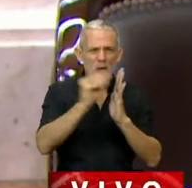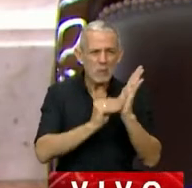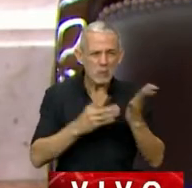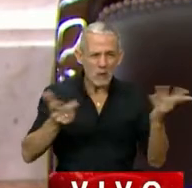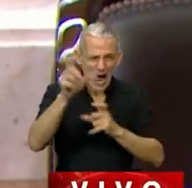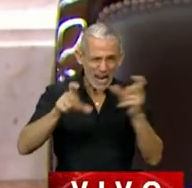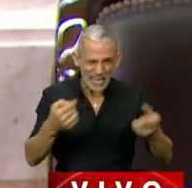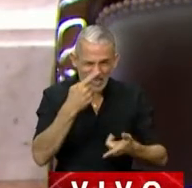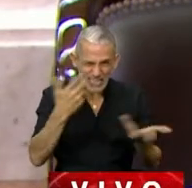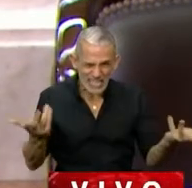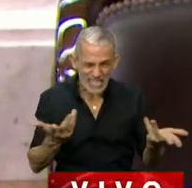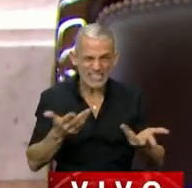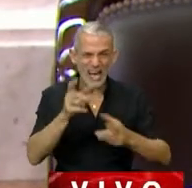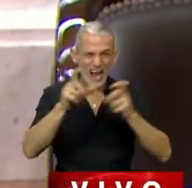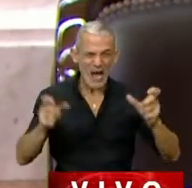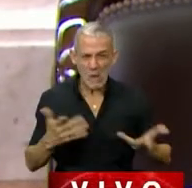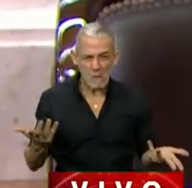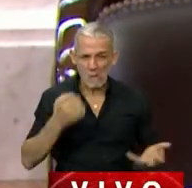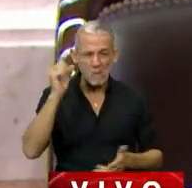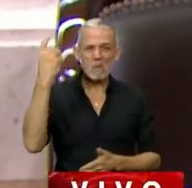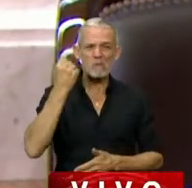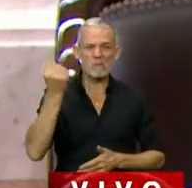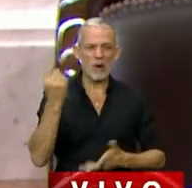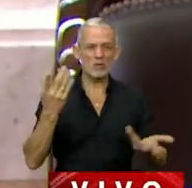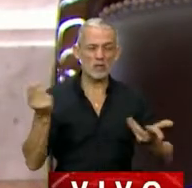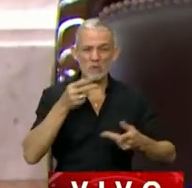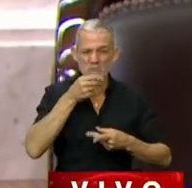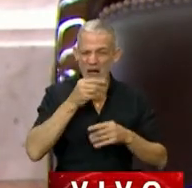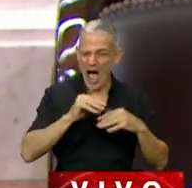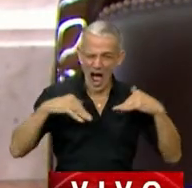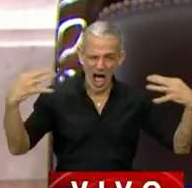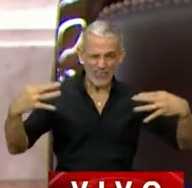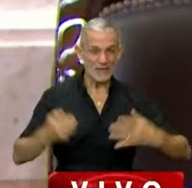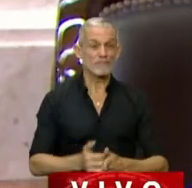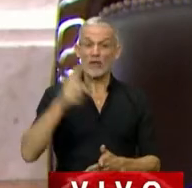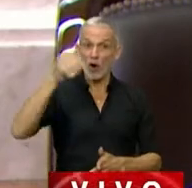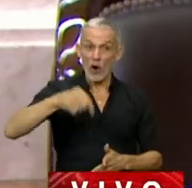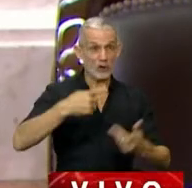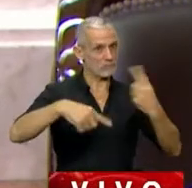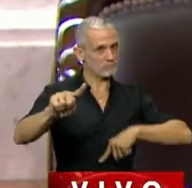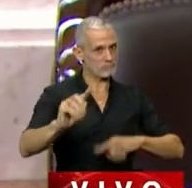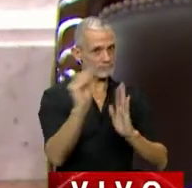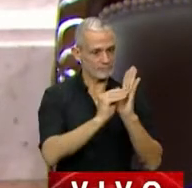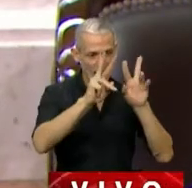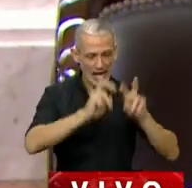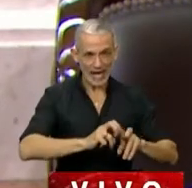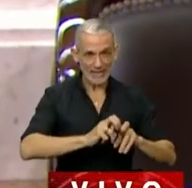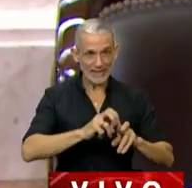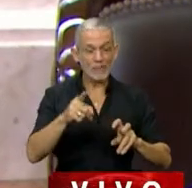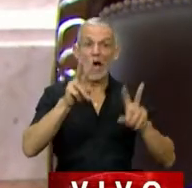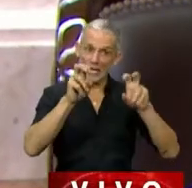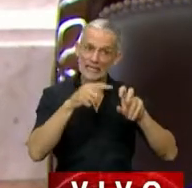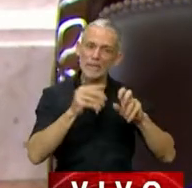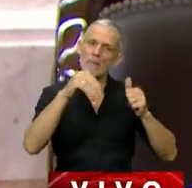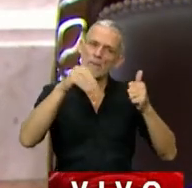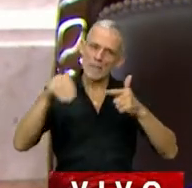de la gente, que no era prioridad y por eso no había nadie. Y hoy tenemos una agenda, además de este tema,